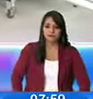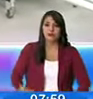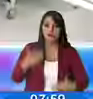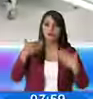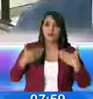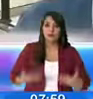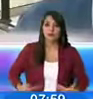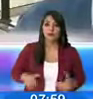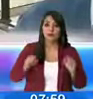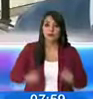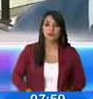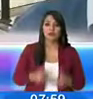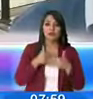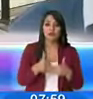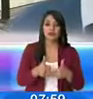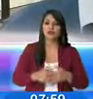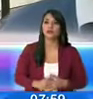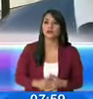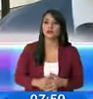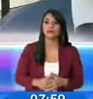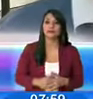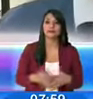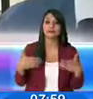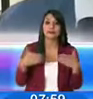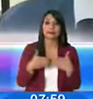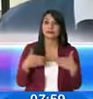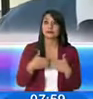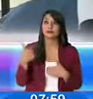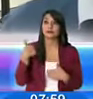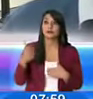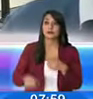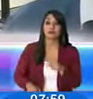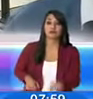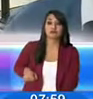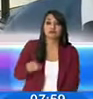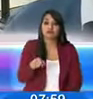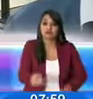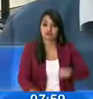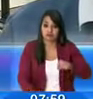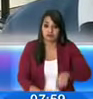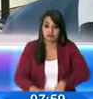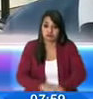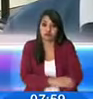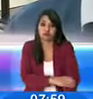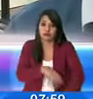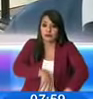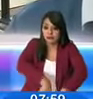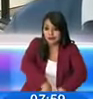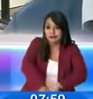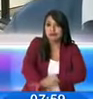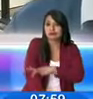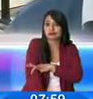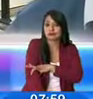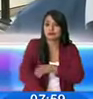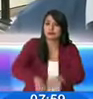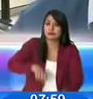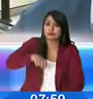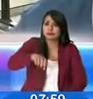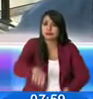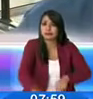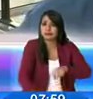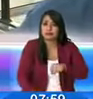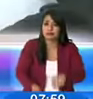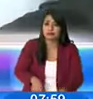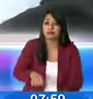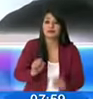partes del cuerpo. El equipo consta de una banda y de una órtesis que le permite al paciente hacer los esfuerzos de